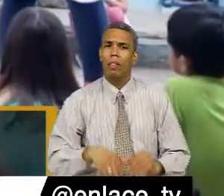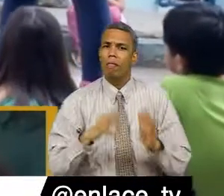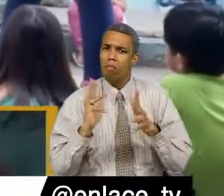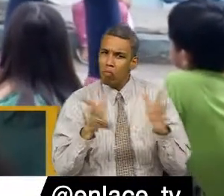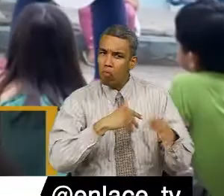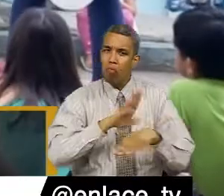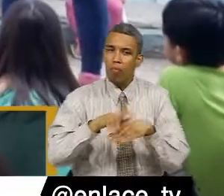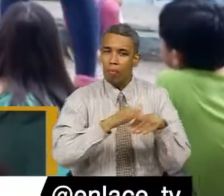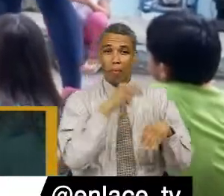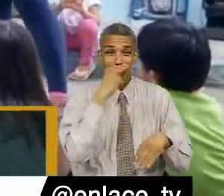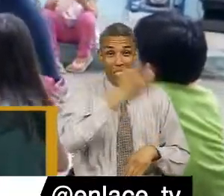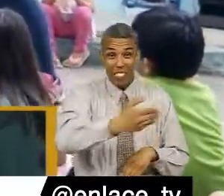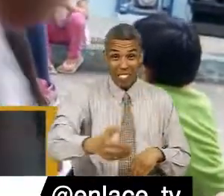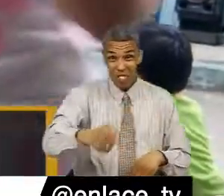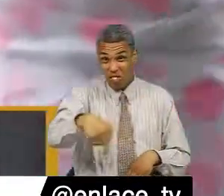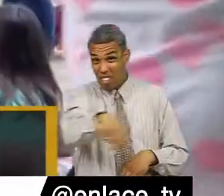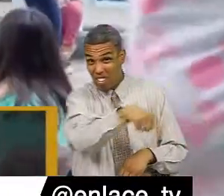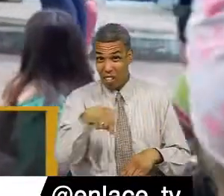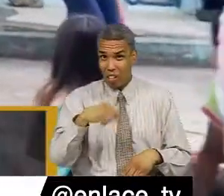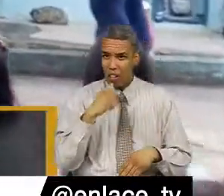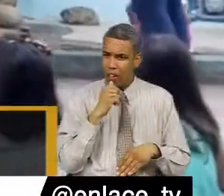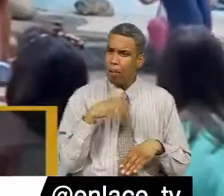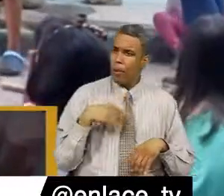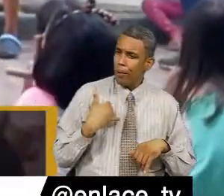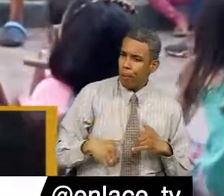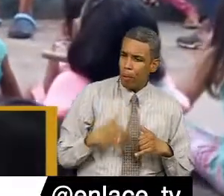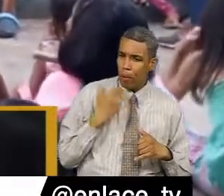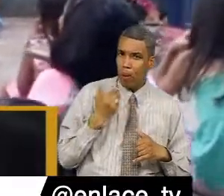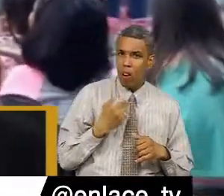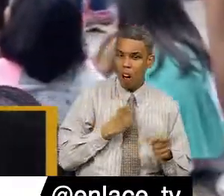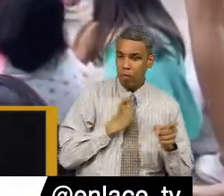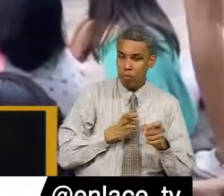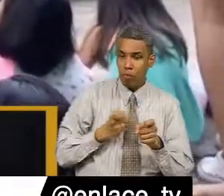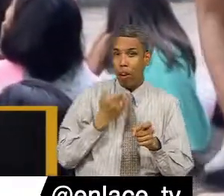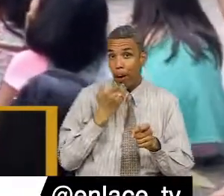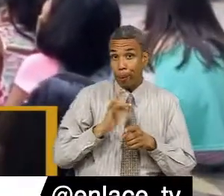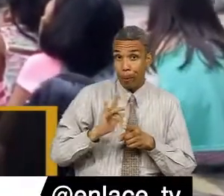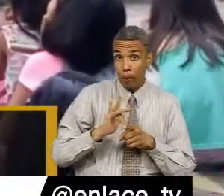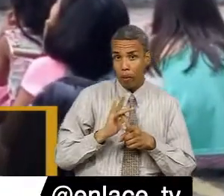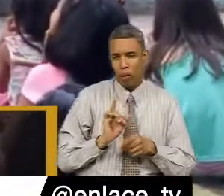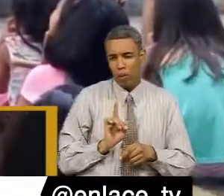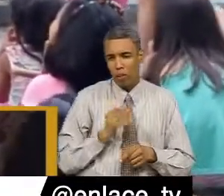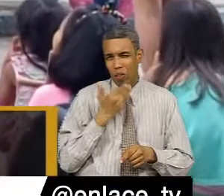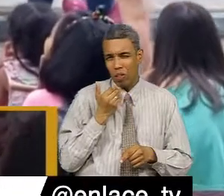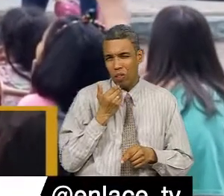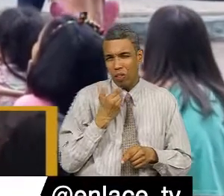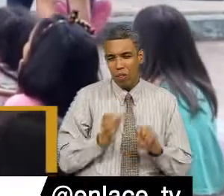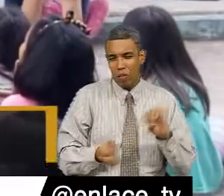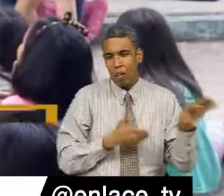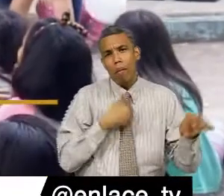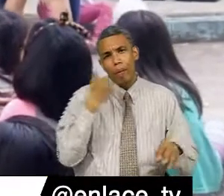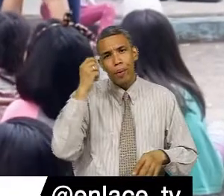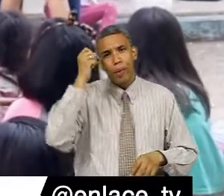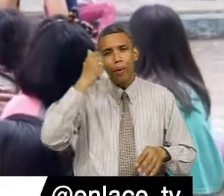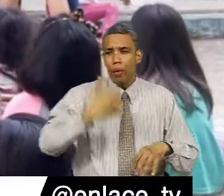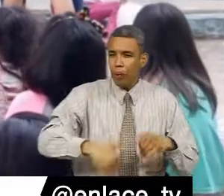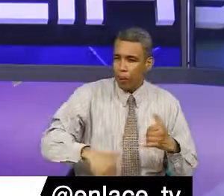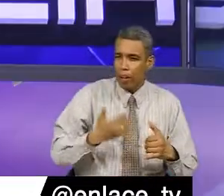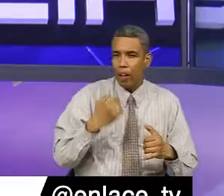niños, niñas y adolescentes empiecen a divertirse con otro tipo de actividades lúdicas que no tengan que ver con actos que generen violencia.